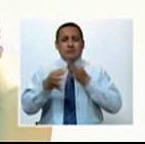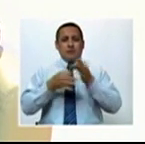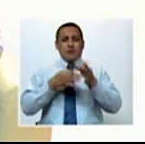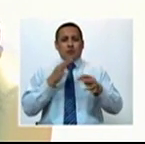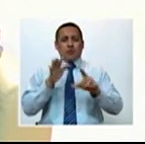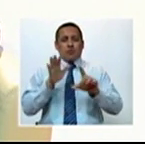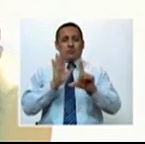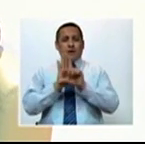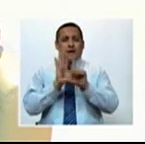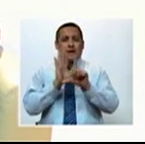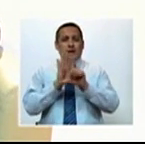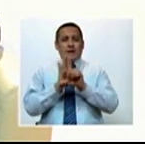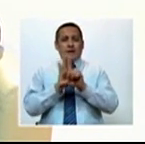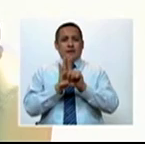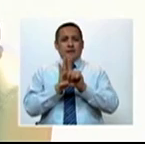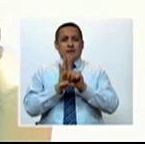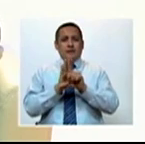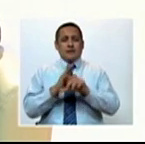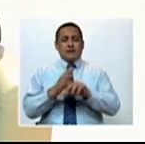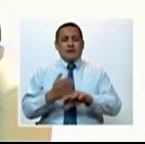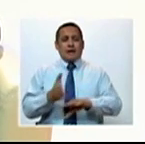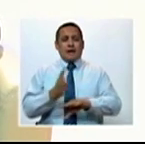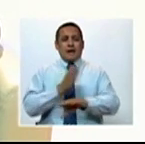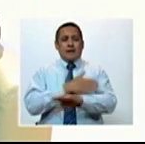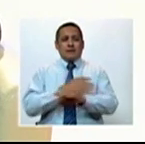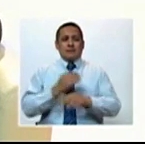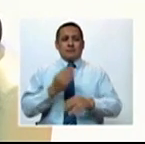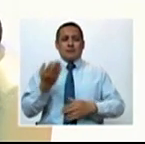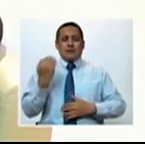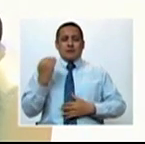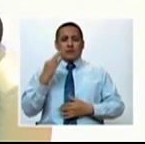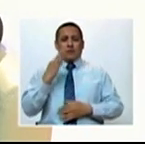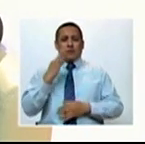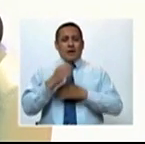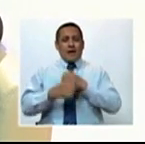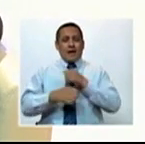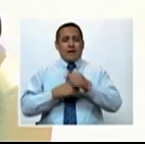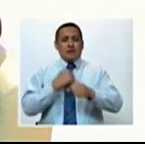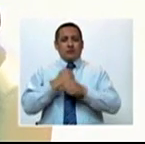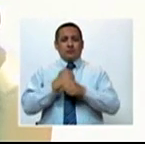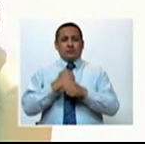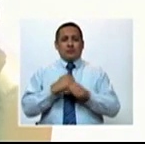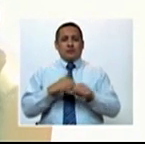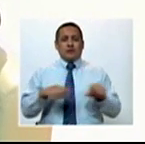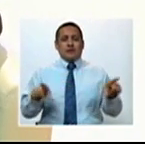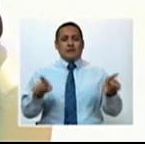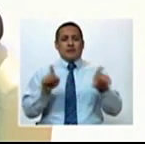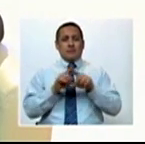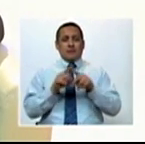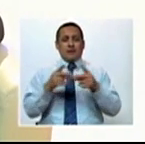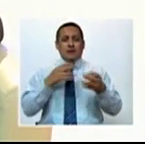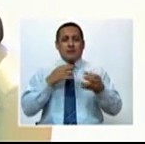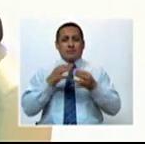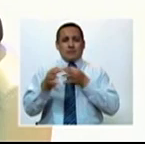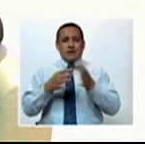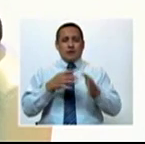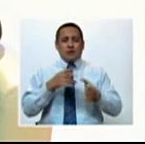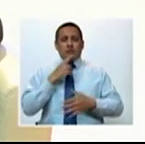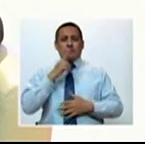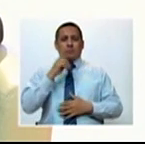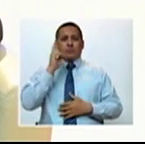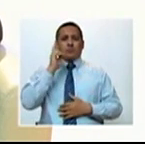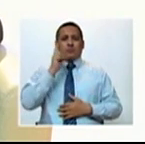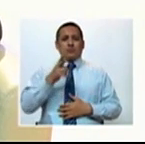hace varios años en la que hay una prohibición y se